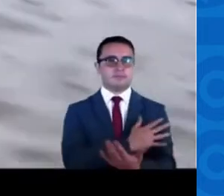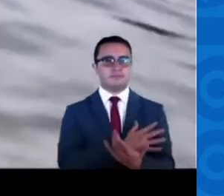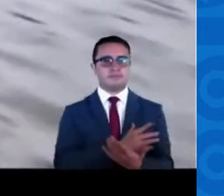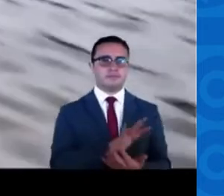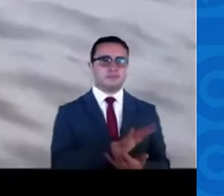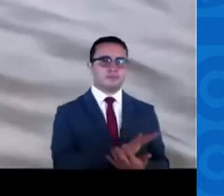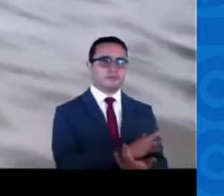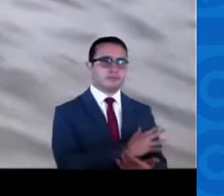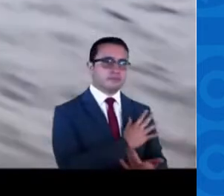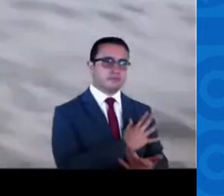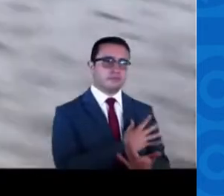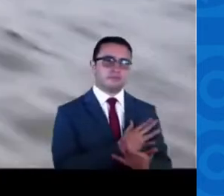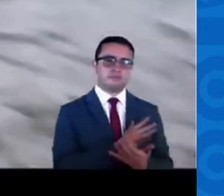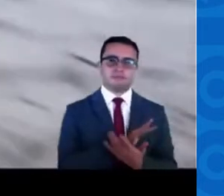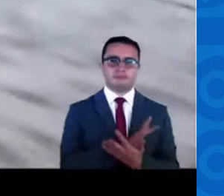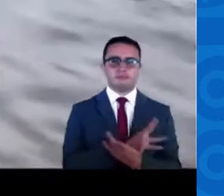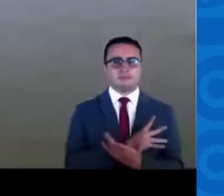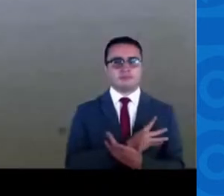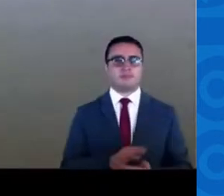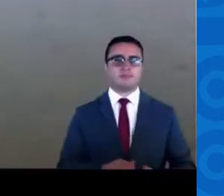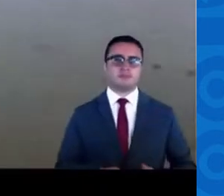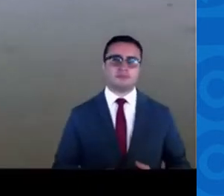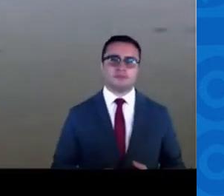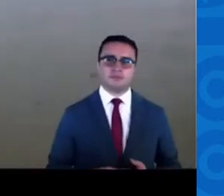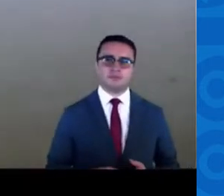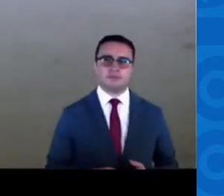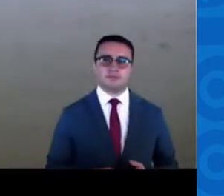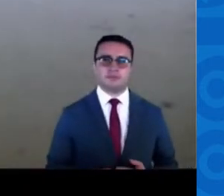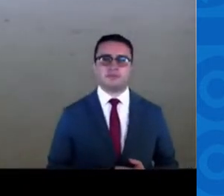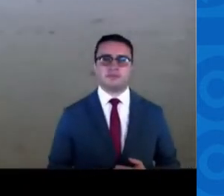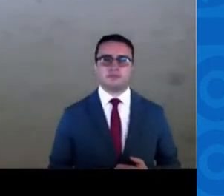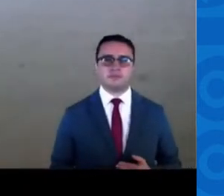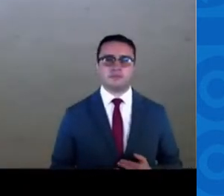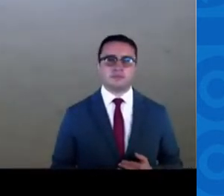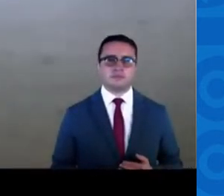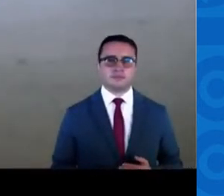palomita nube de agua,